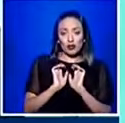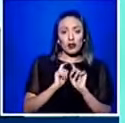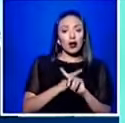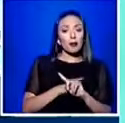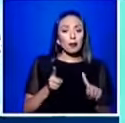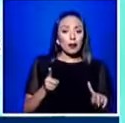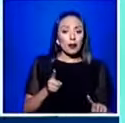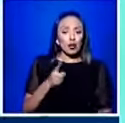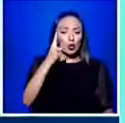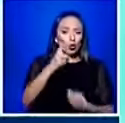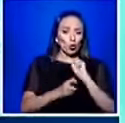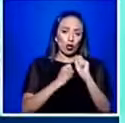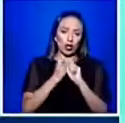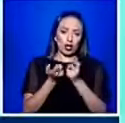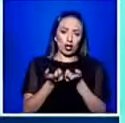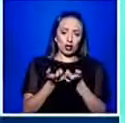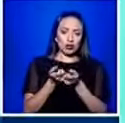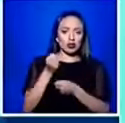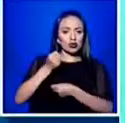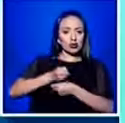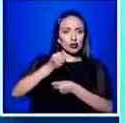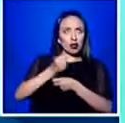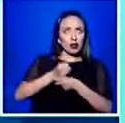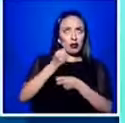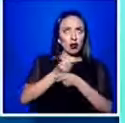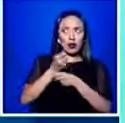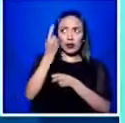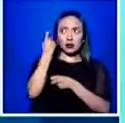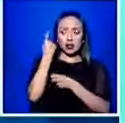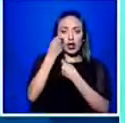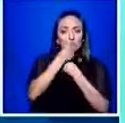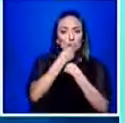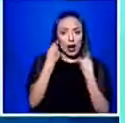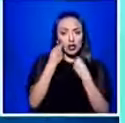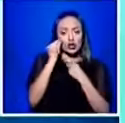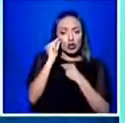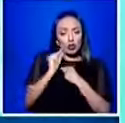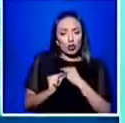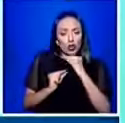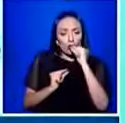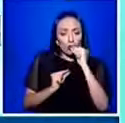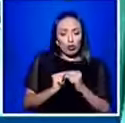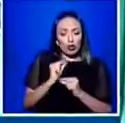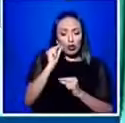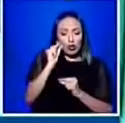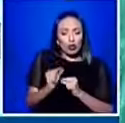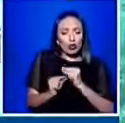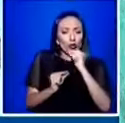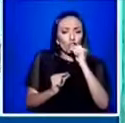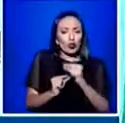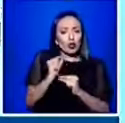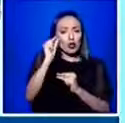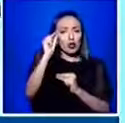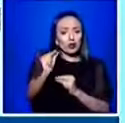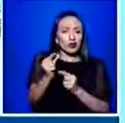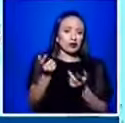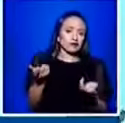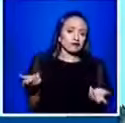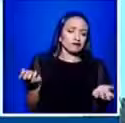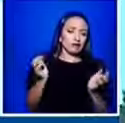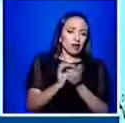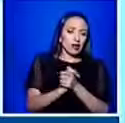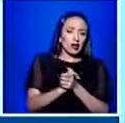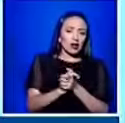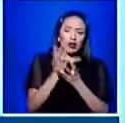el trabajo que iniciaron en marzo lo van realizando, ¿no? Poco a creo poco. Que poco a poco, como estamos